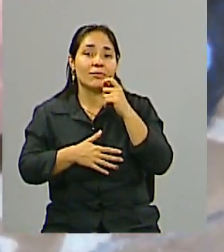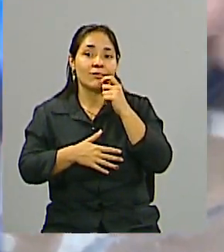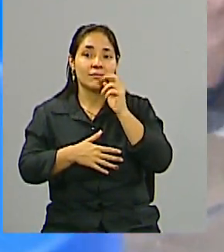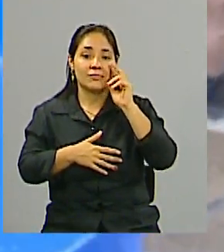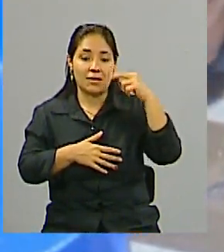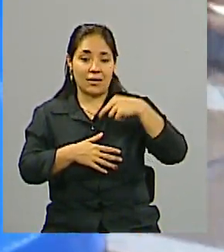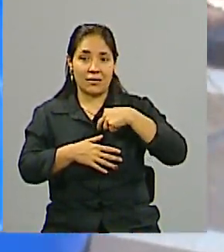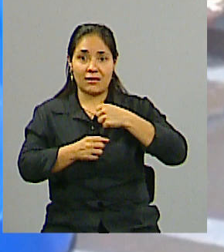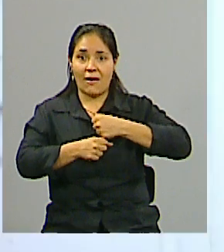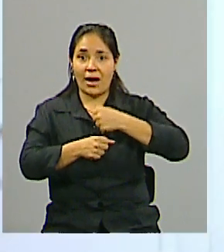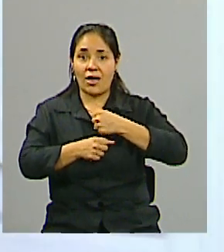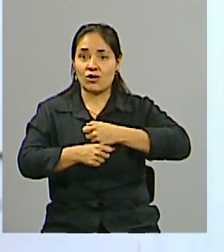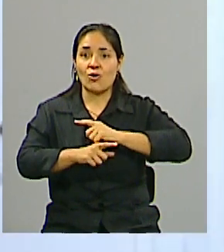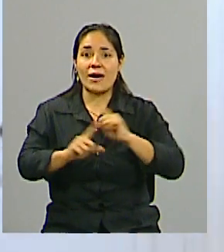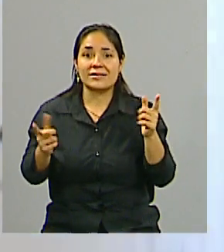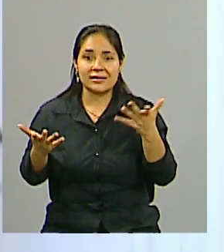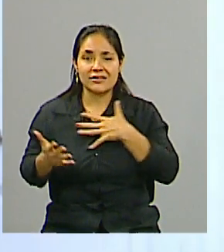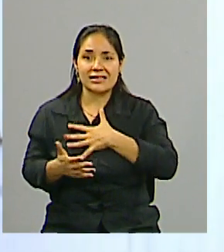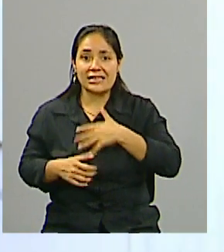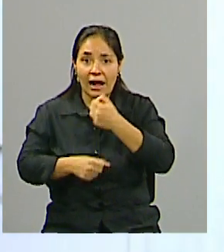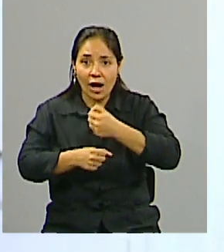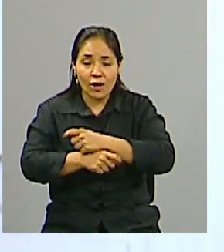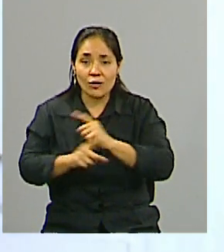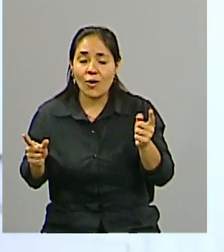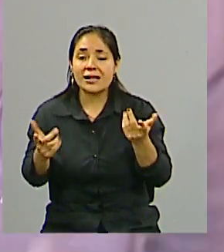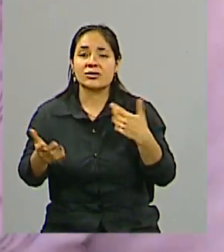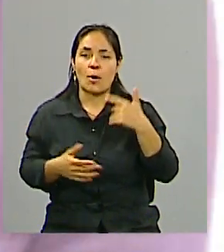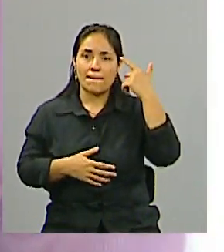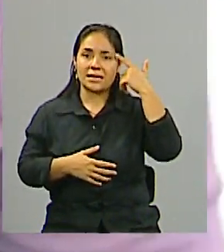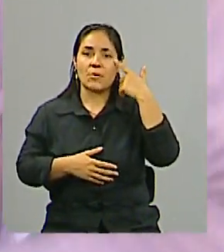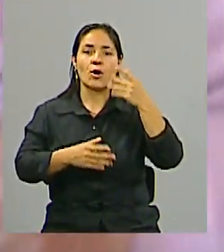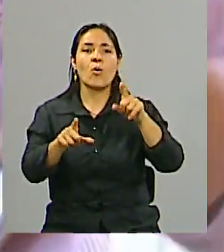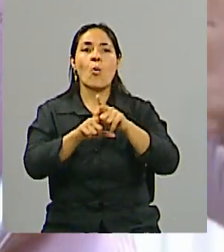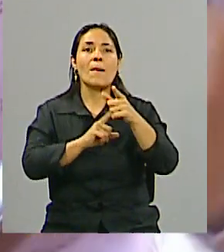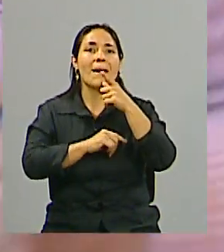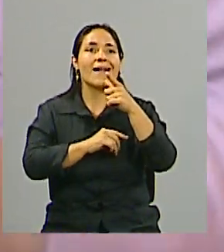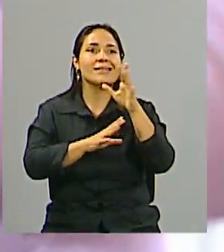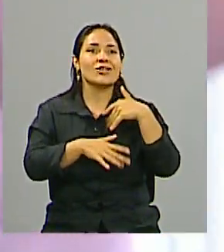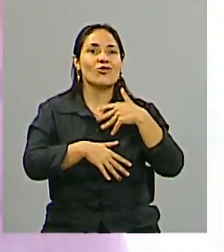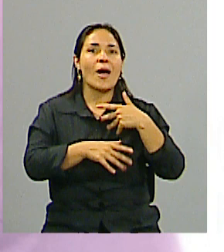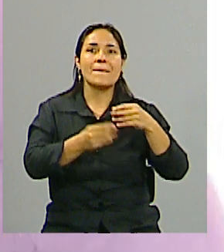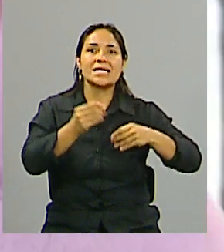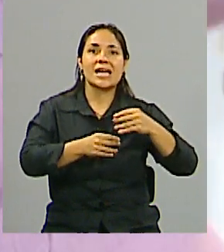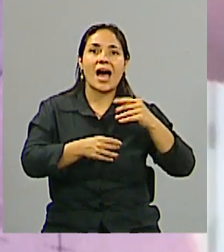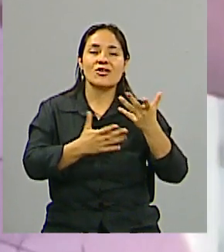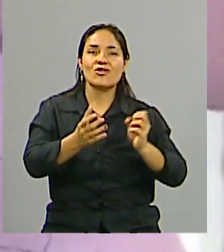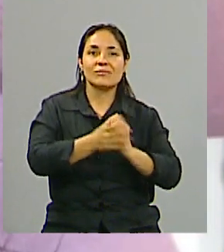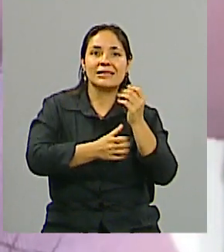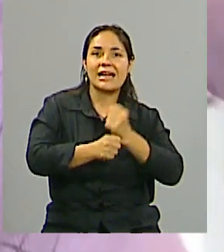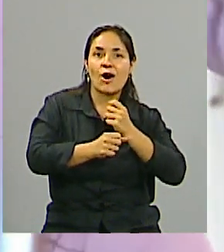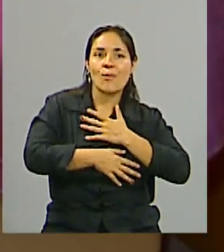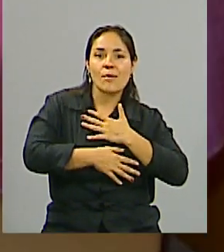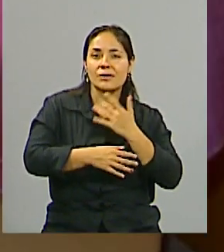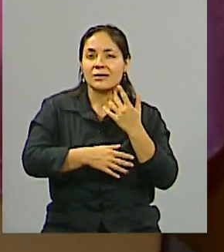como trabajadores. No nos sentimos trabajadores, pensamos que somos empresarios de nosotros mismos, pero asumimos todos los riesgos